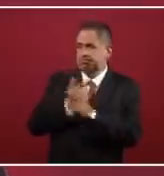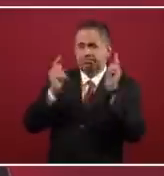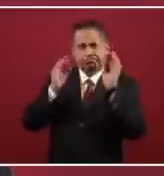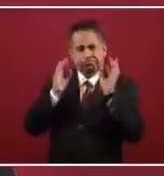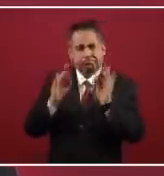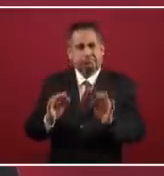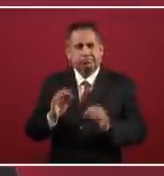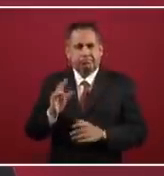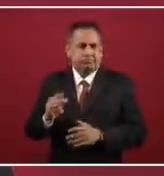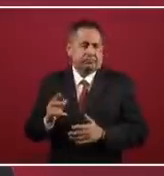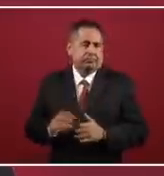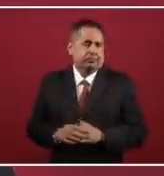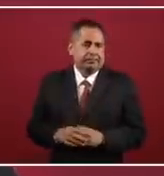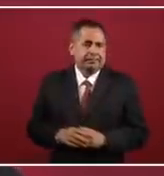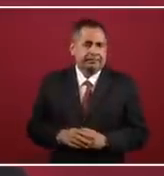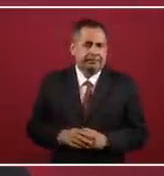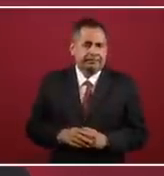No